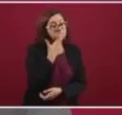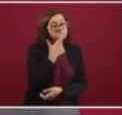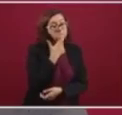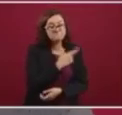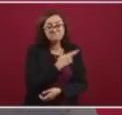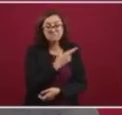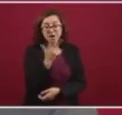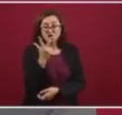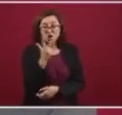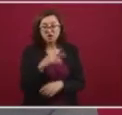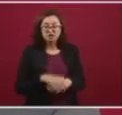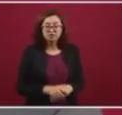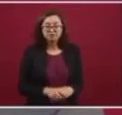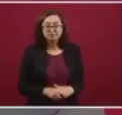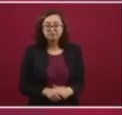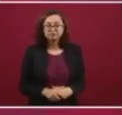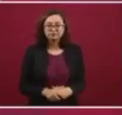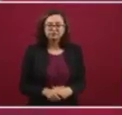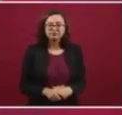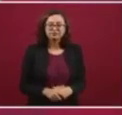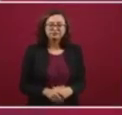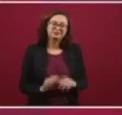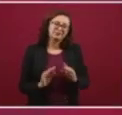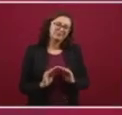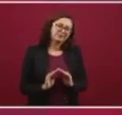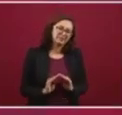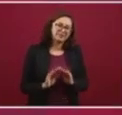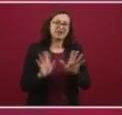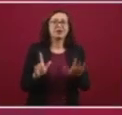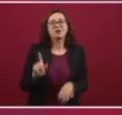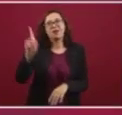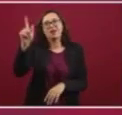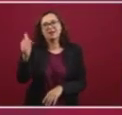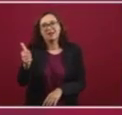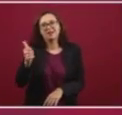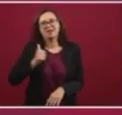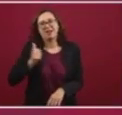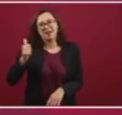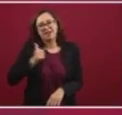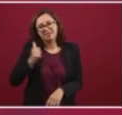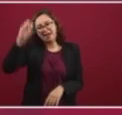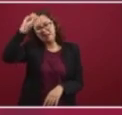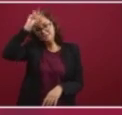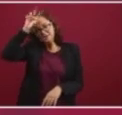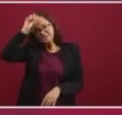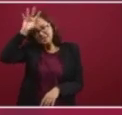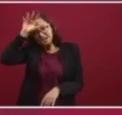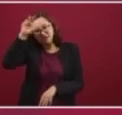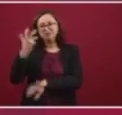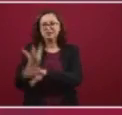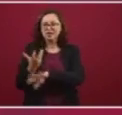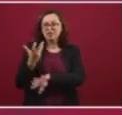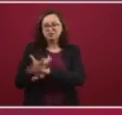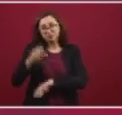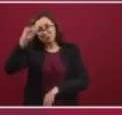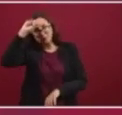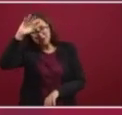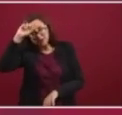Claro, si los comparamos con los trabajadores mineros de Canadá o de Estados Unidos, hay una gran